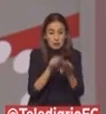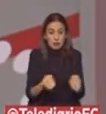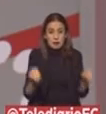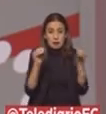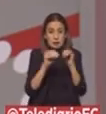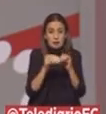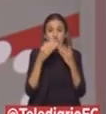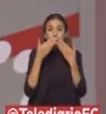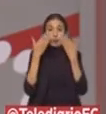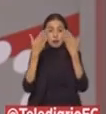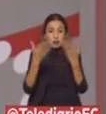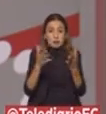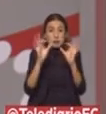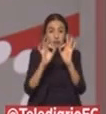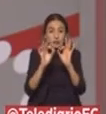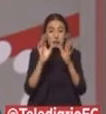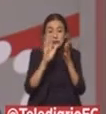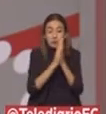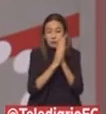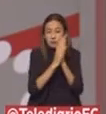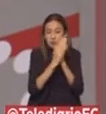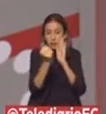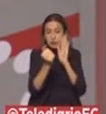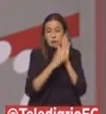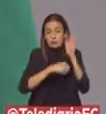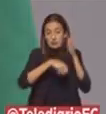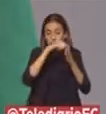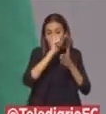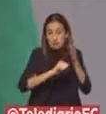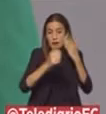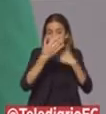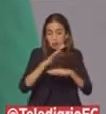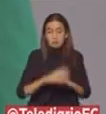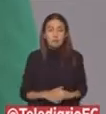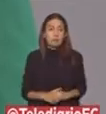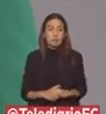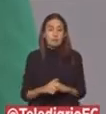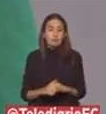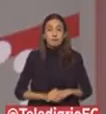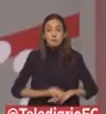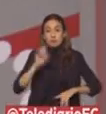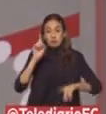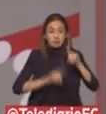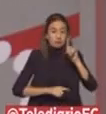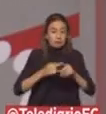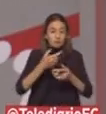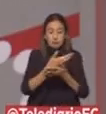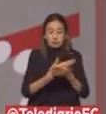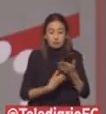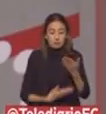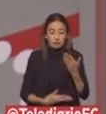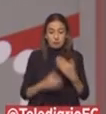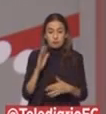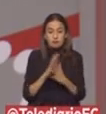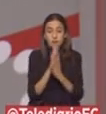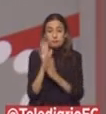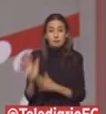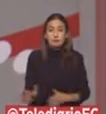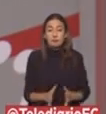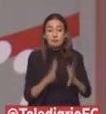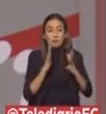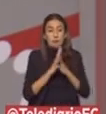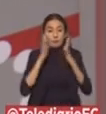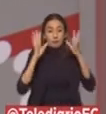convenios binacionales de los convenios firmados en este caso y aquí hay muchas cosas que de alguna manera suceden por mutuo